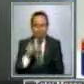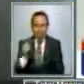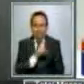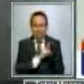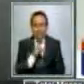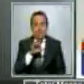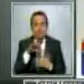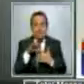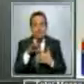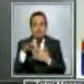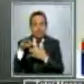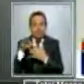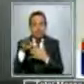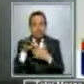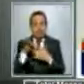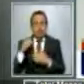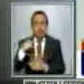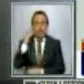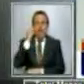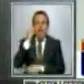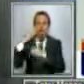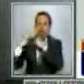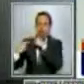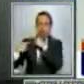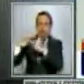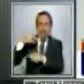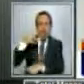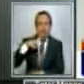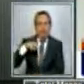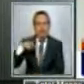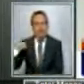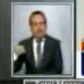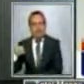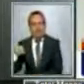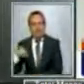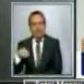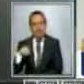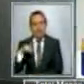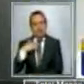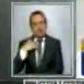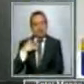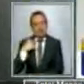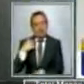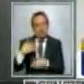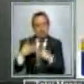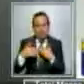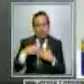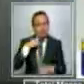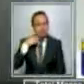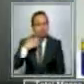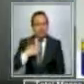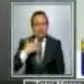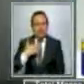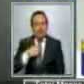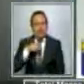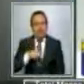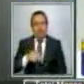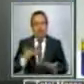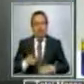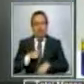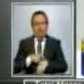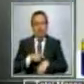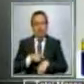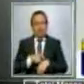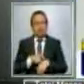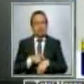principios que hemos heredado de nuestros abuelos y de nuestros padres y que experimentamos como fundamentales en el presente y que